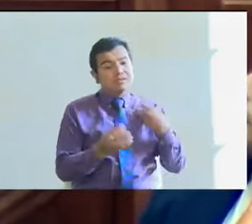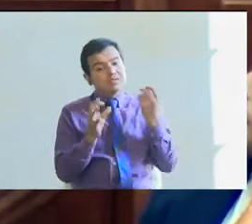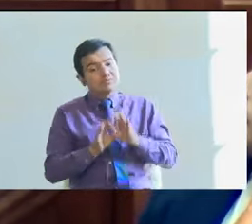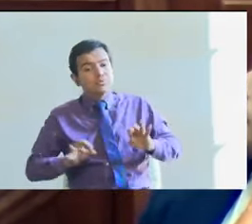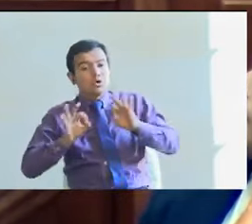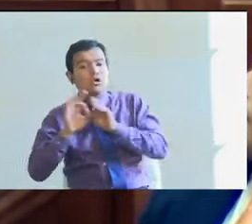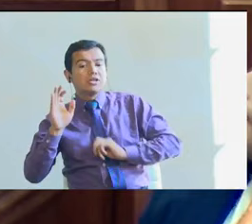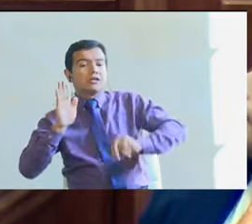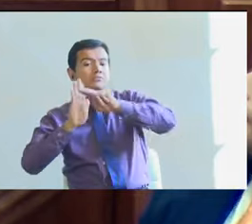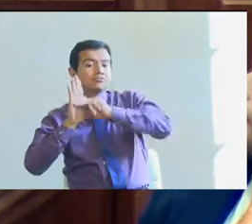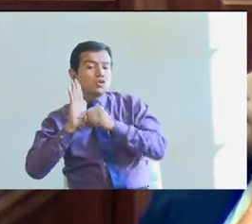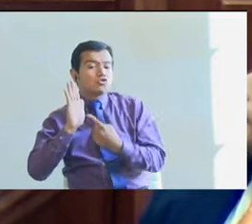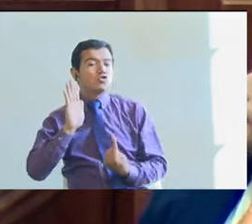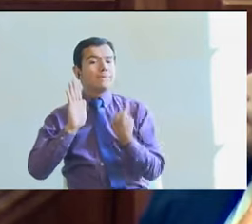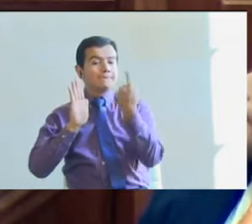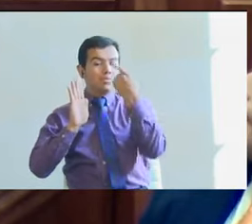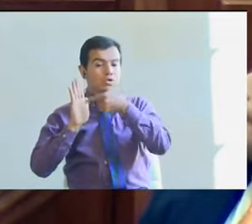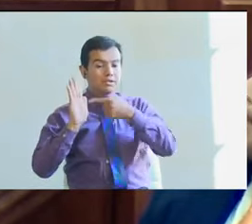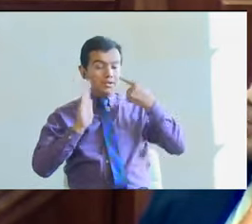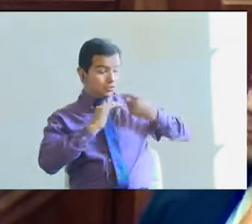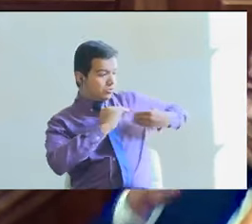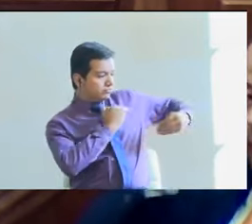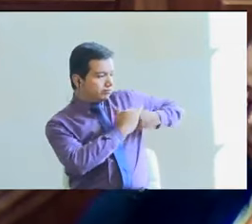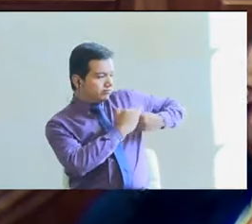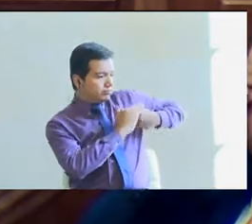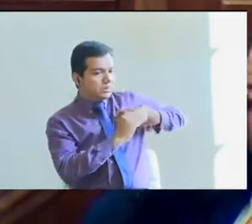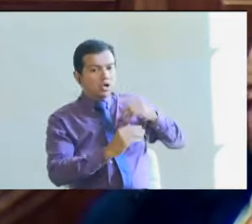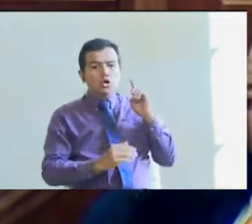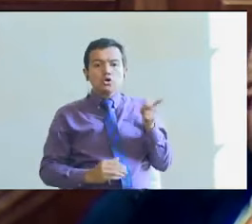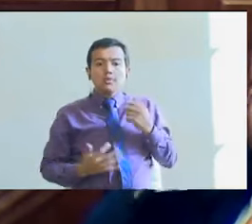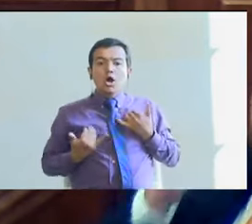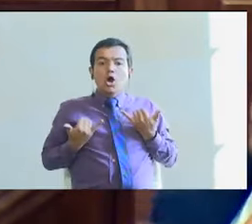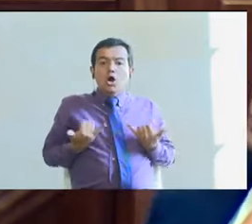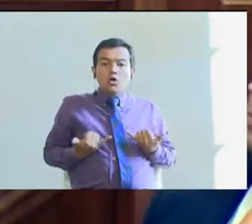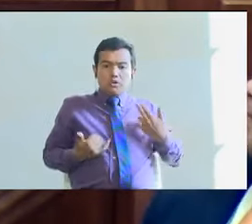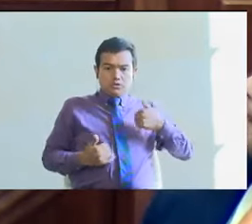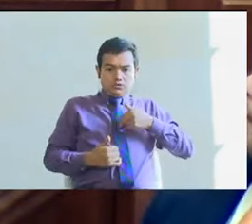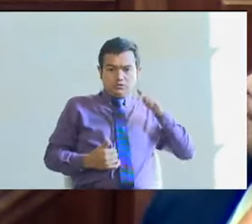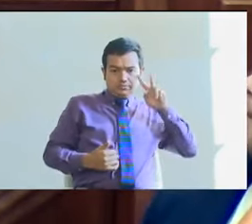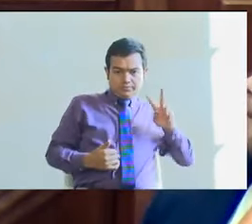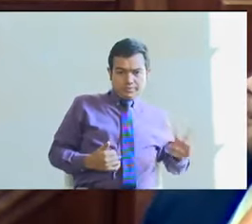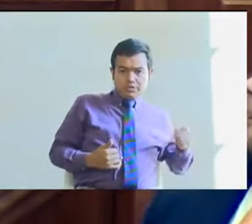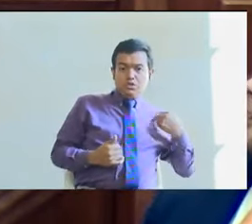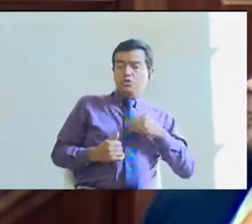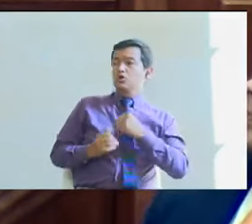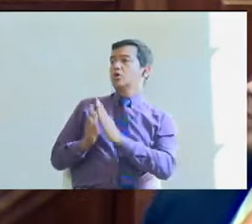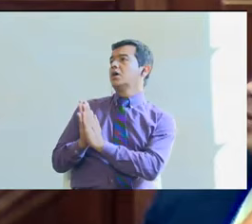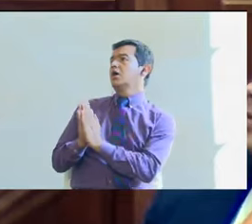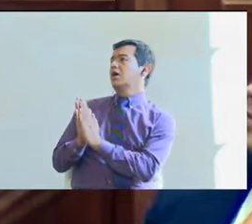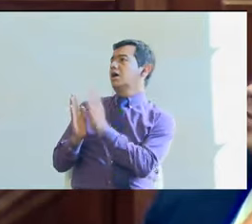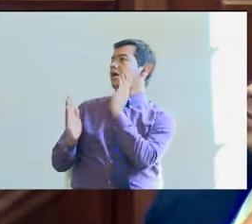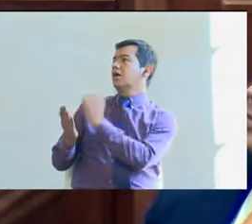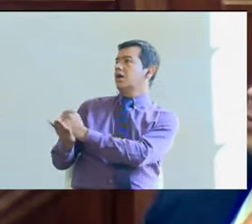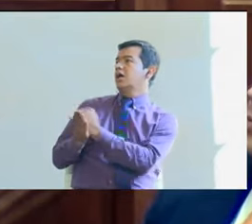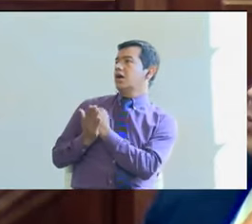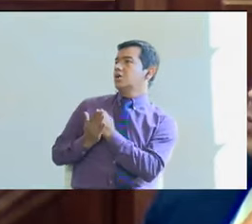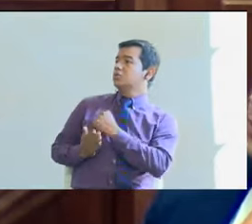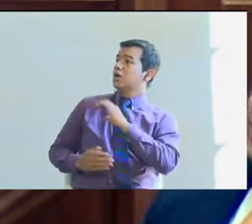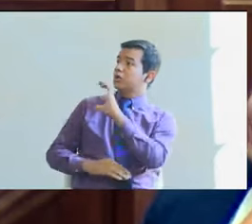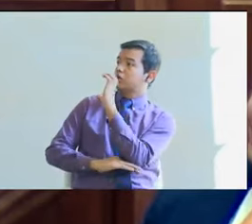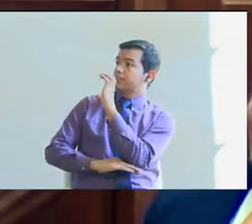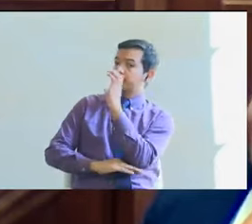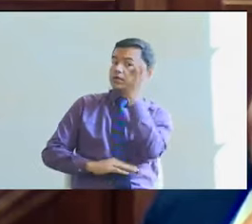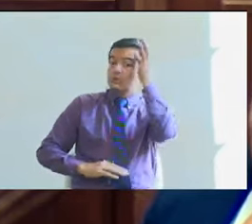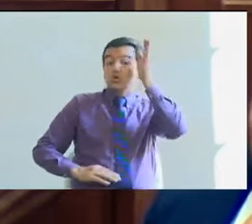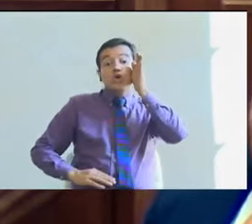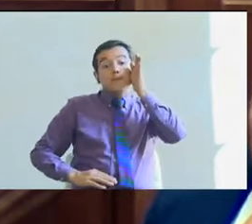migratoria porque hoy somos exiliados o pidiéndole auxilio a Colombia pero mañana vamos